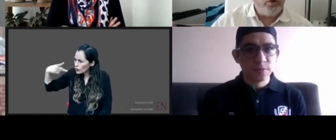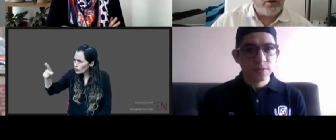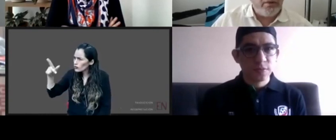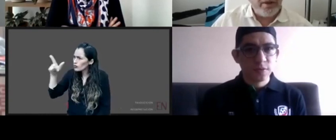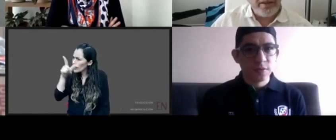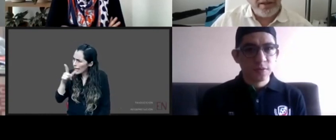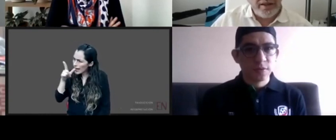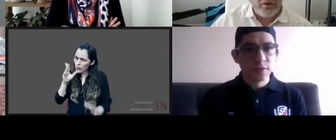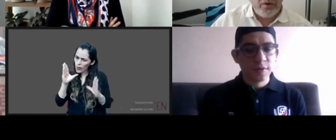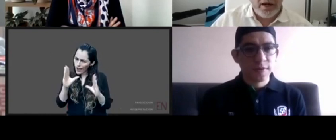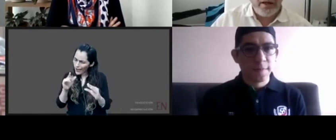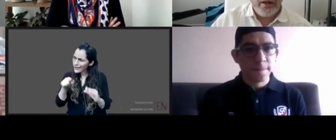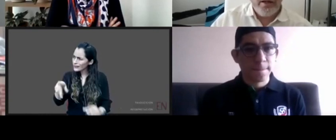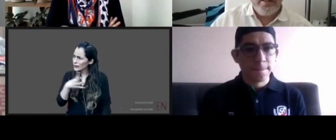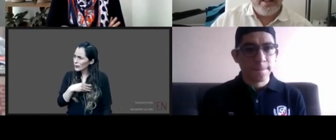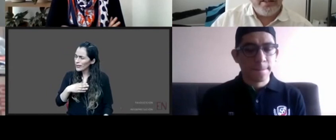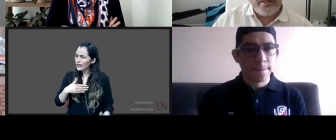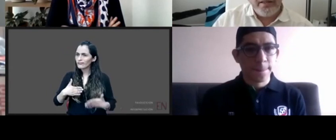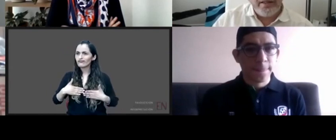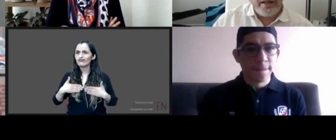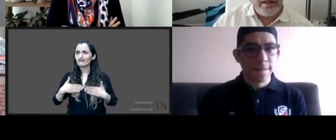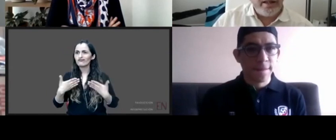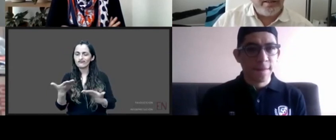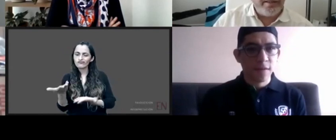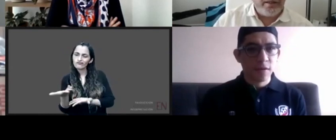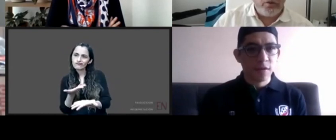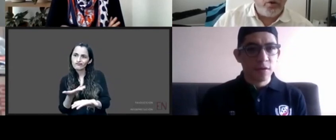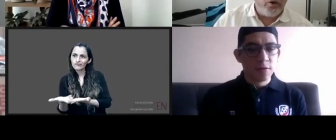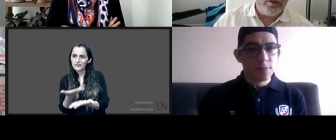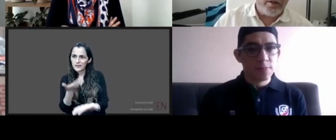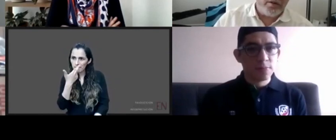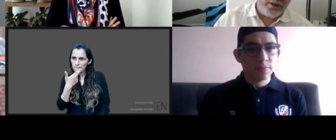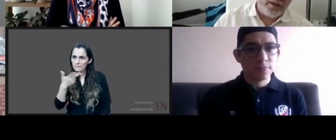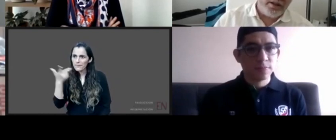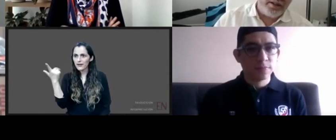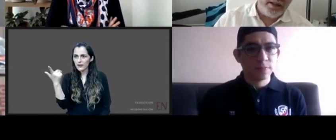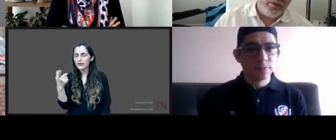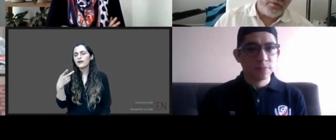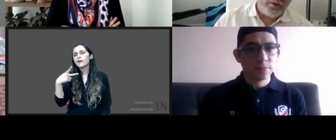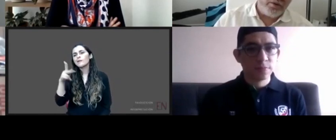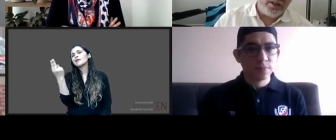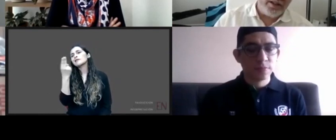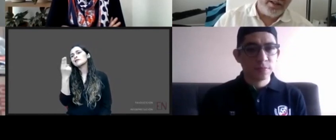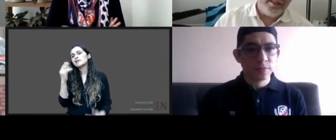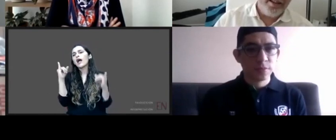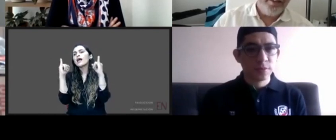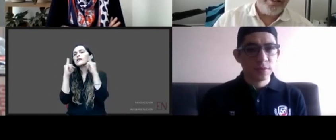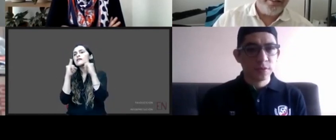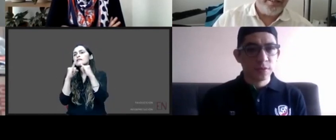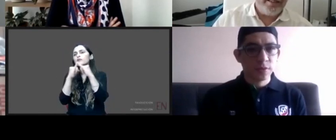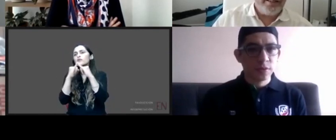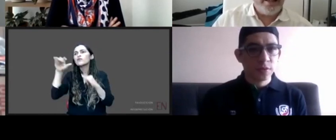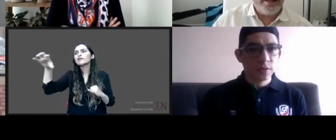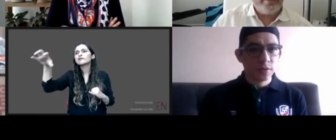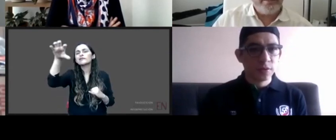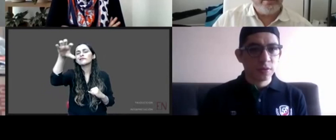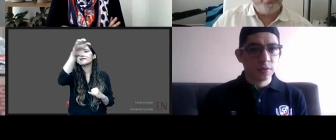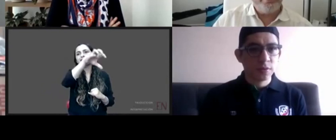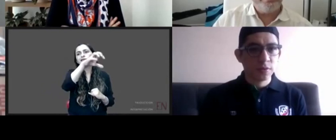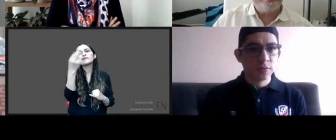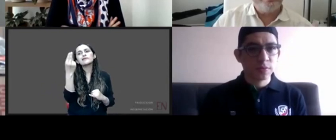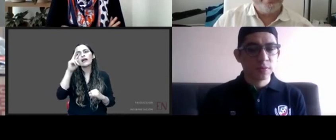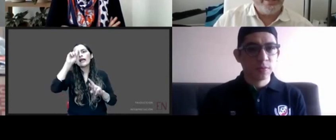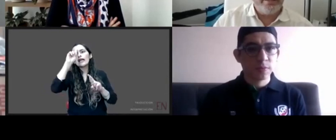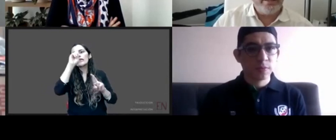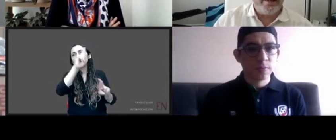con un mundo que va más allá del hogar. Se necesita que las instituciones respeten las lenguas minoritarias. Se necesita que las gentes